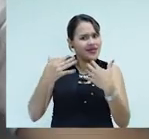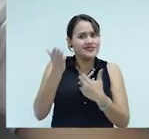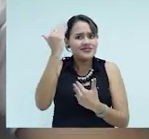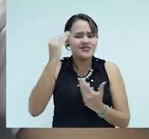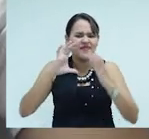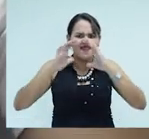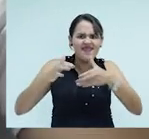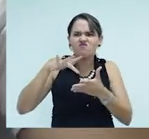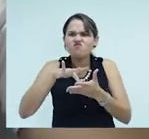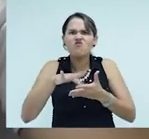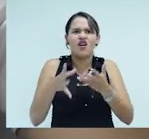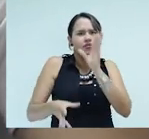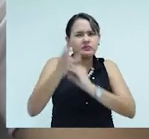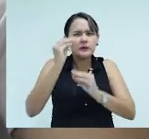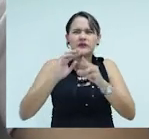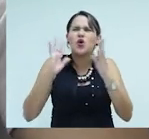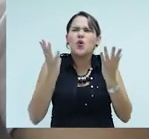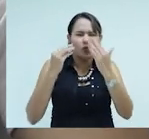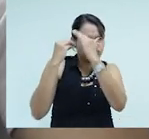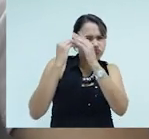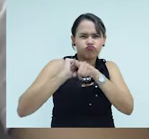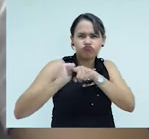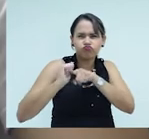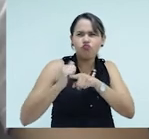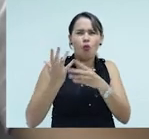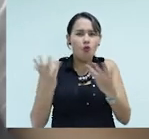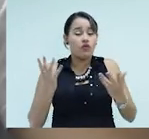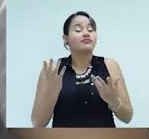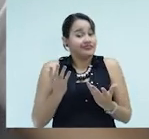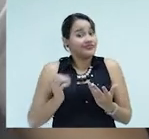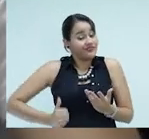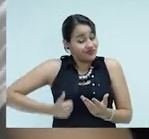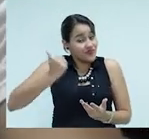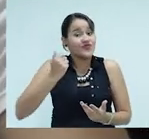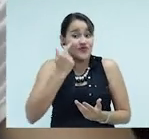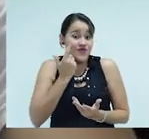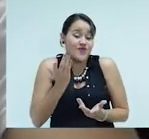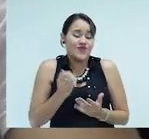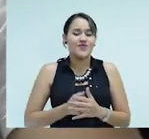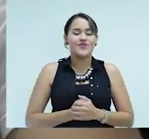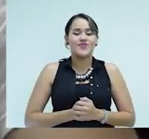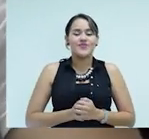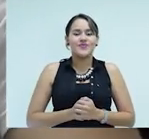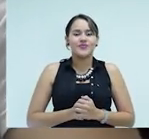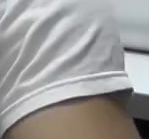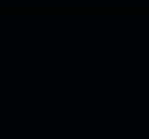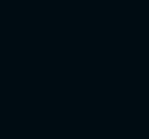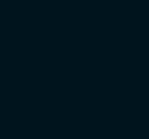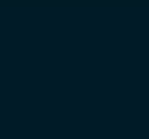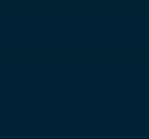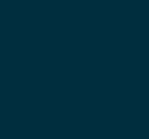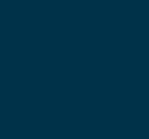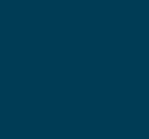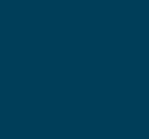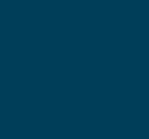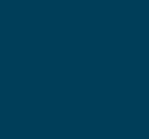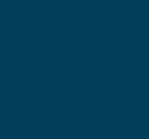da la universidad para fortalecer estas capacidades que mide la Saber Pro.